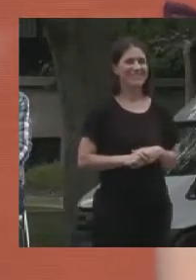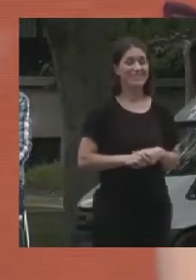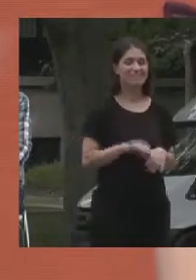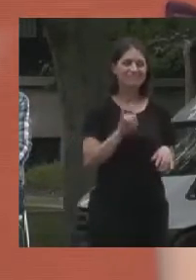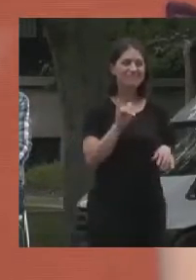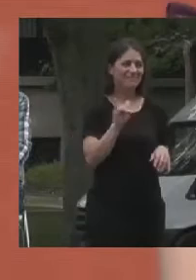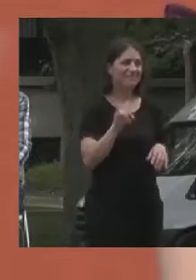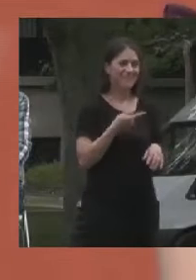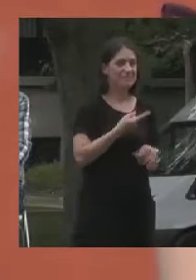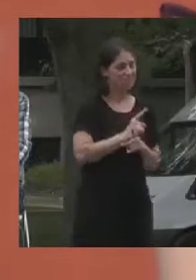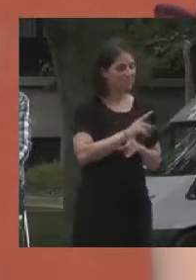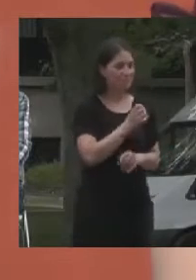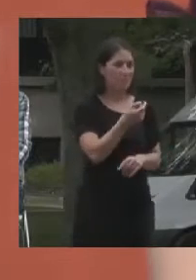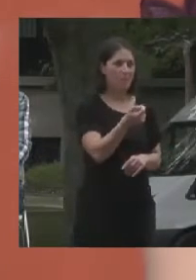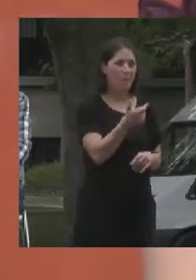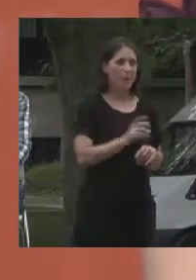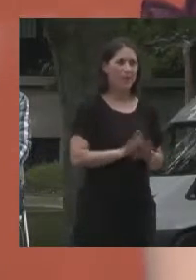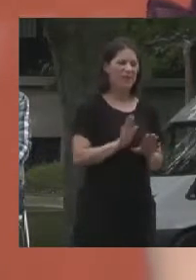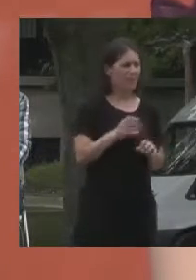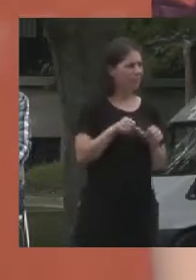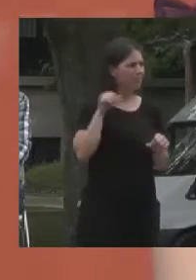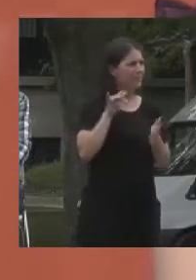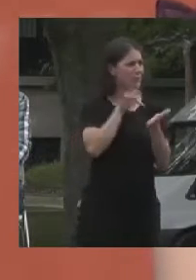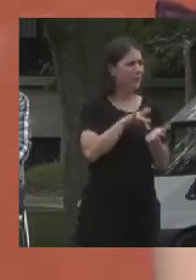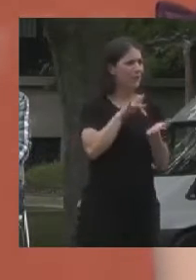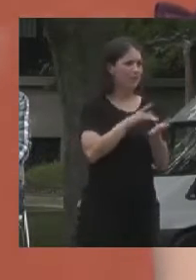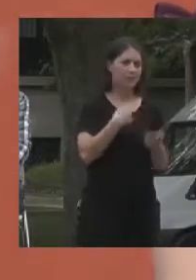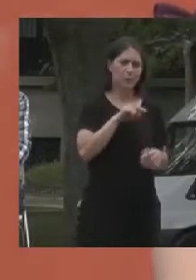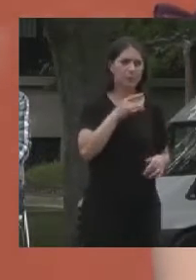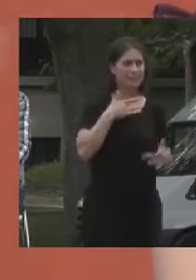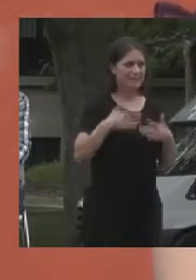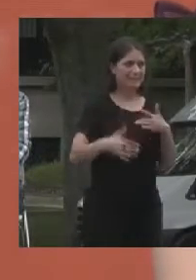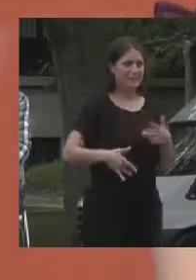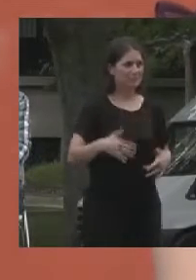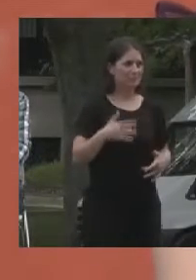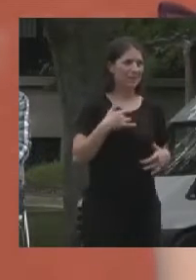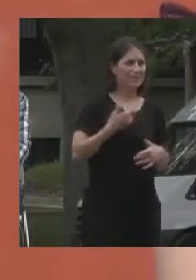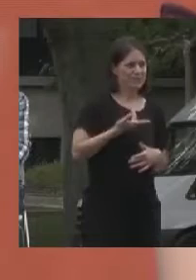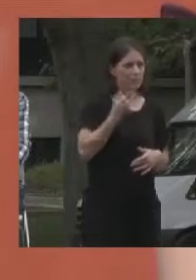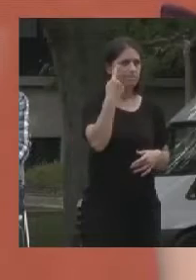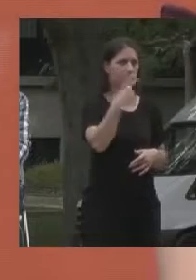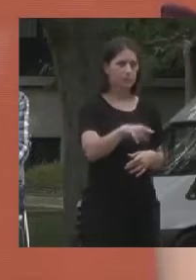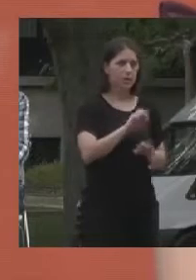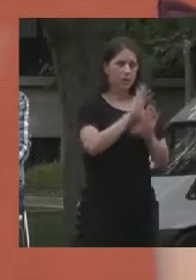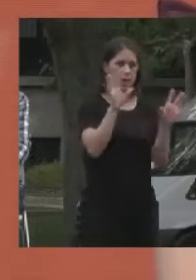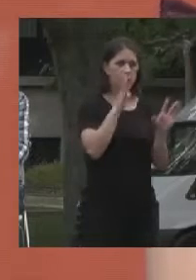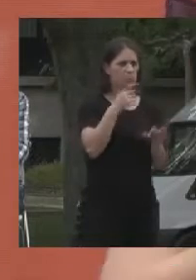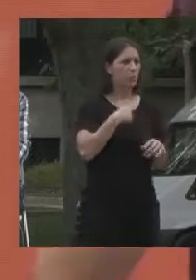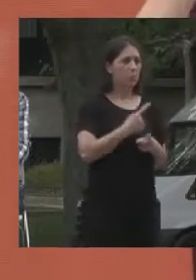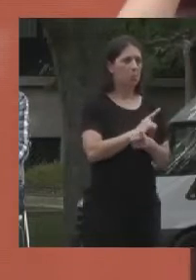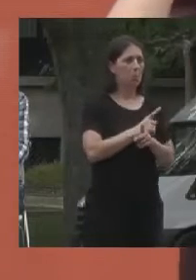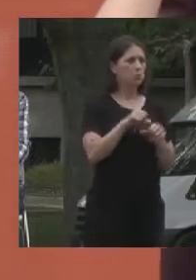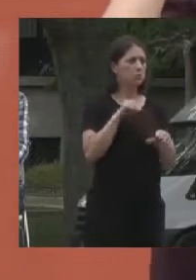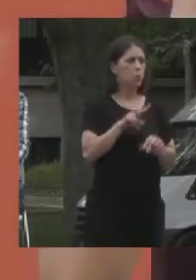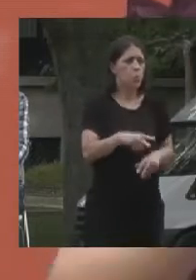Sí, estou. E xa me ten pasado, xa empezo a ver que é un síntoma. Estou un pouquiño nerviosa porque eu non me poño nerviosa